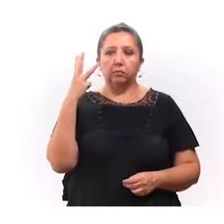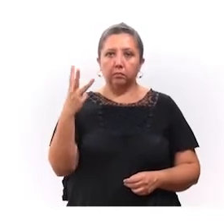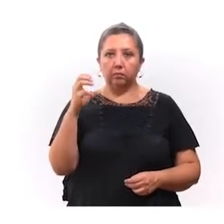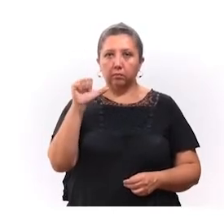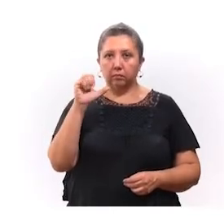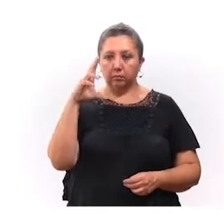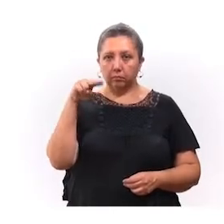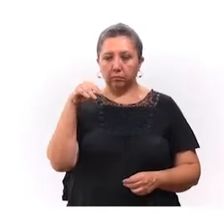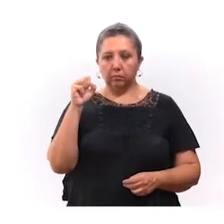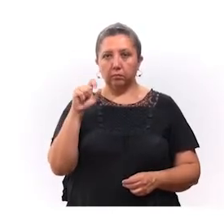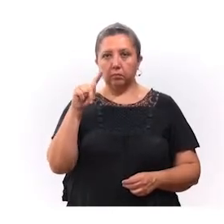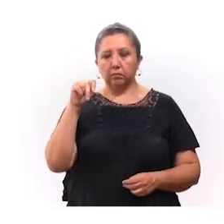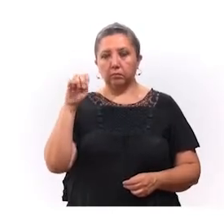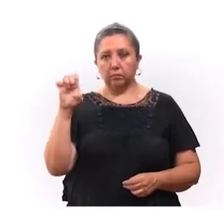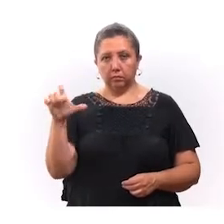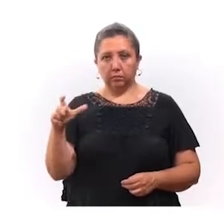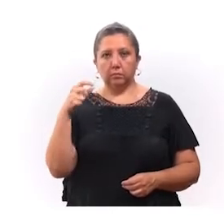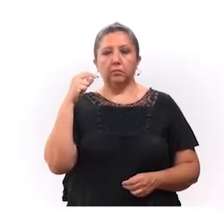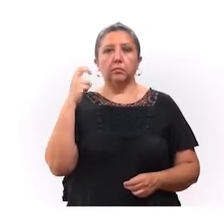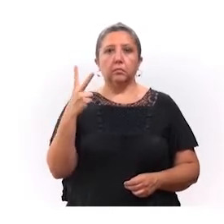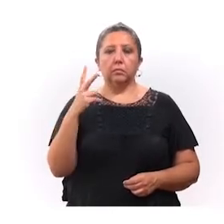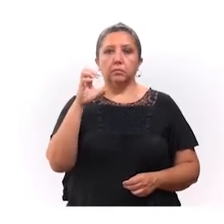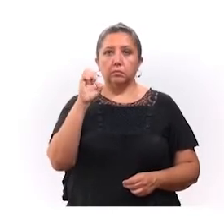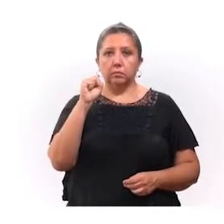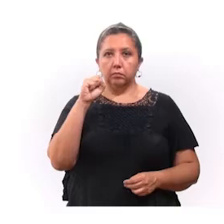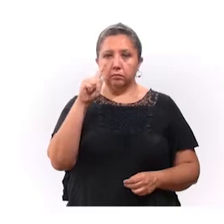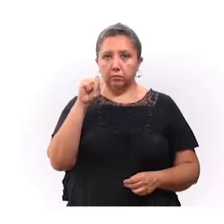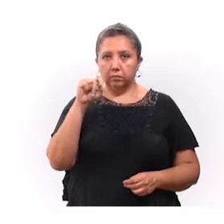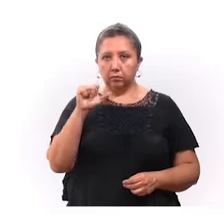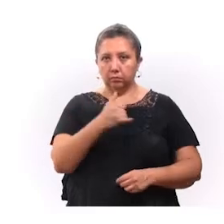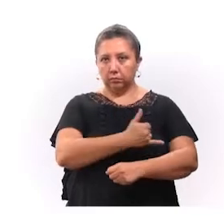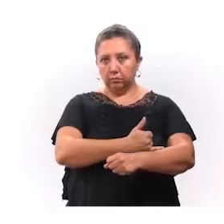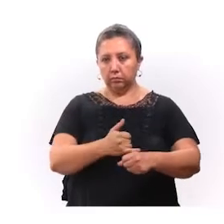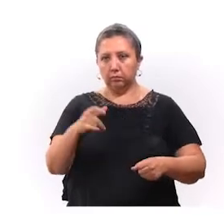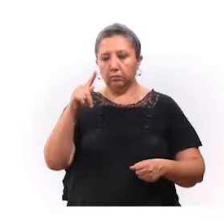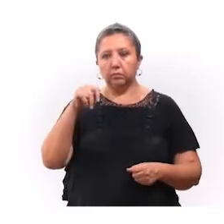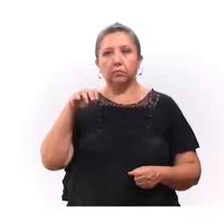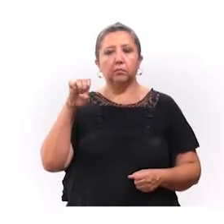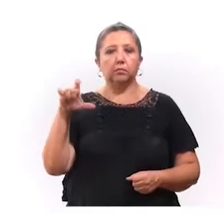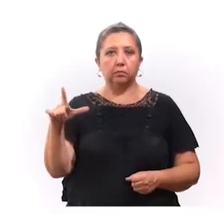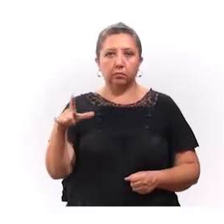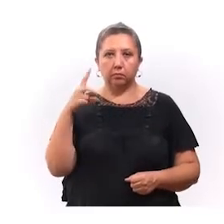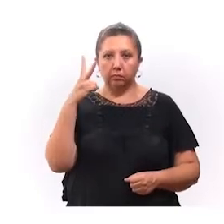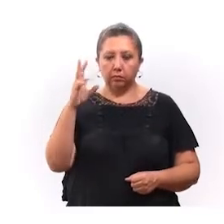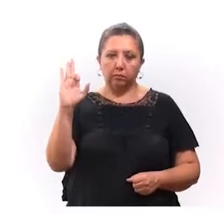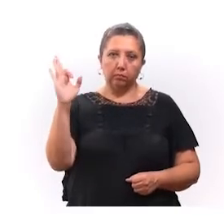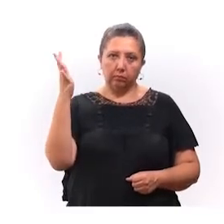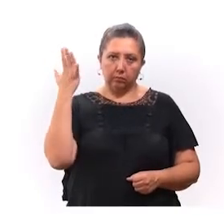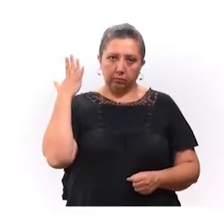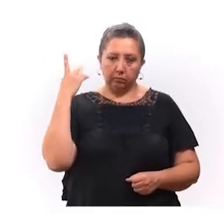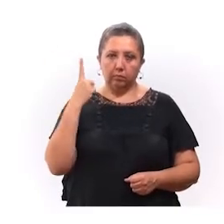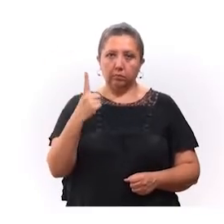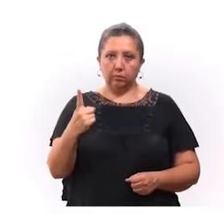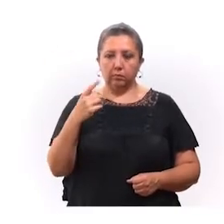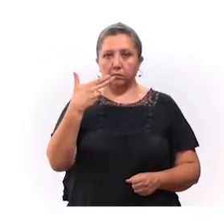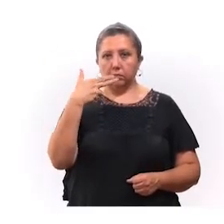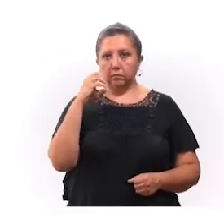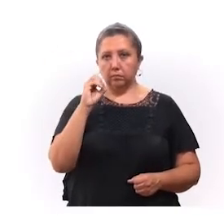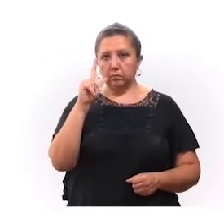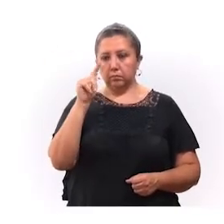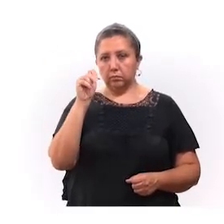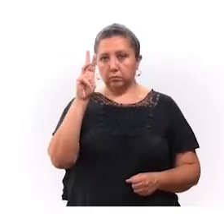en Acanqué y Ticul, 2 en Espita, Izamal y Motul, 2 foráneos, 1 en